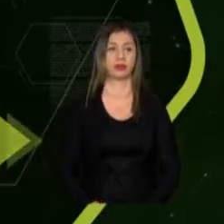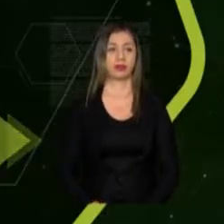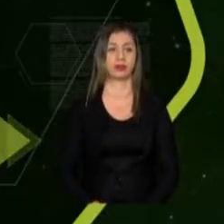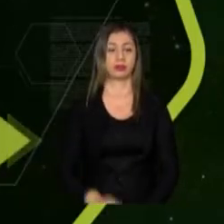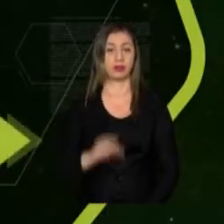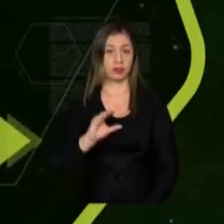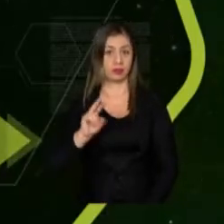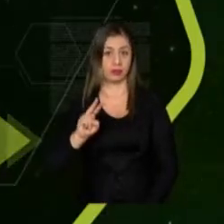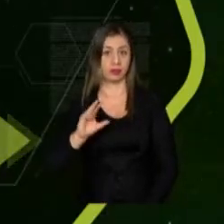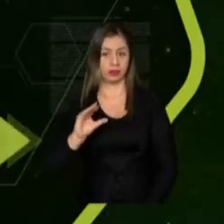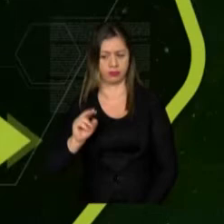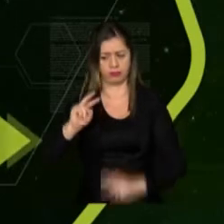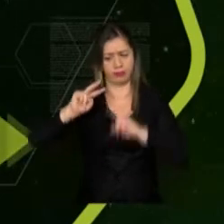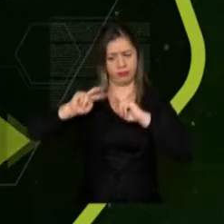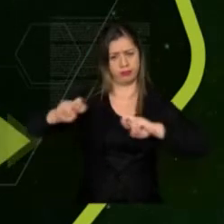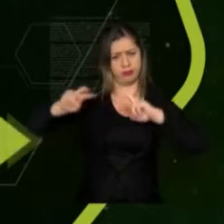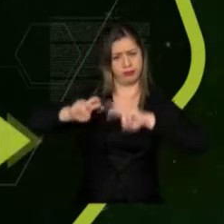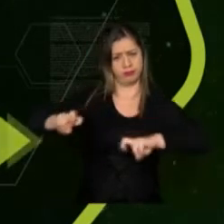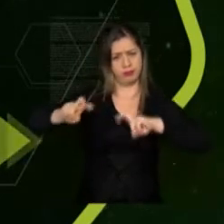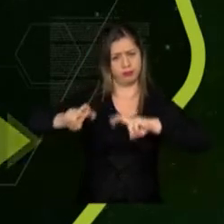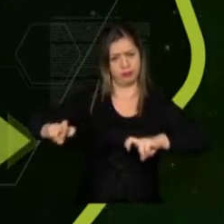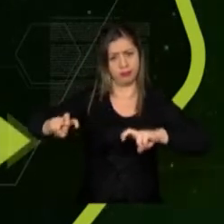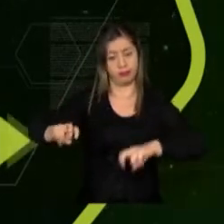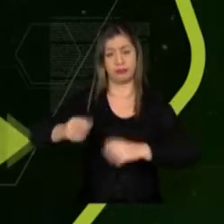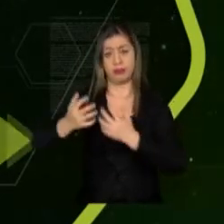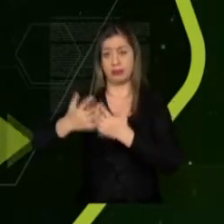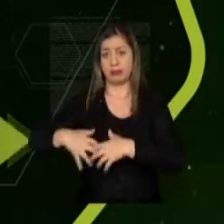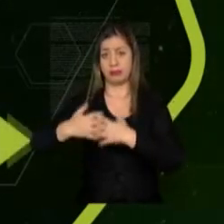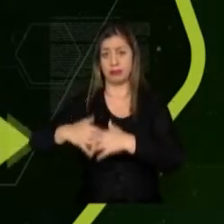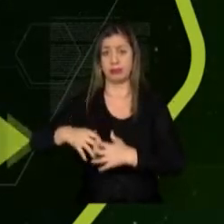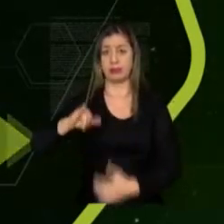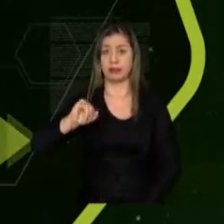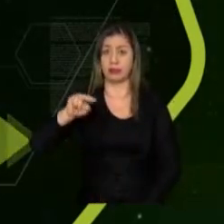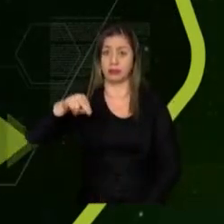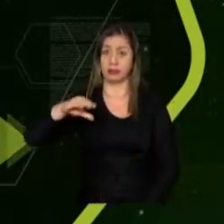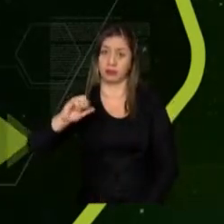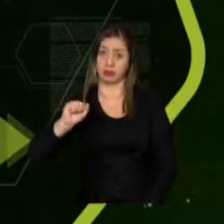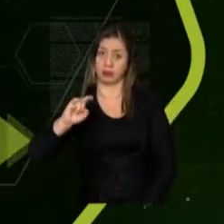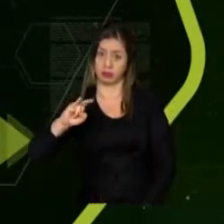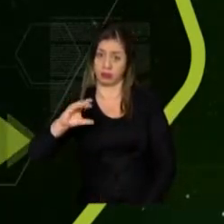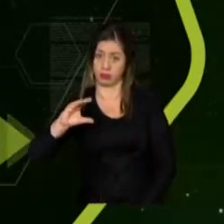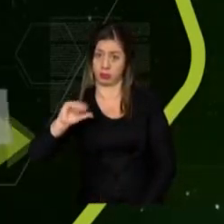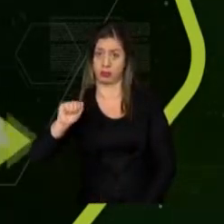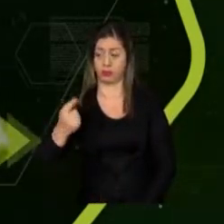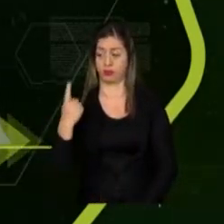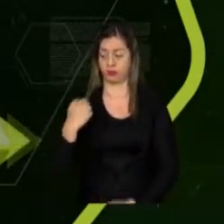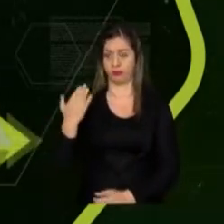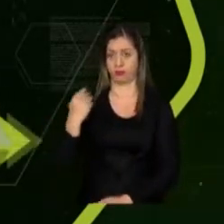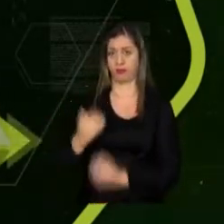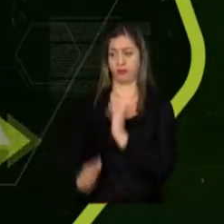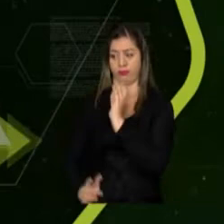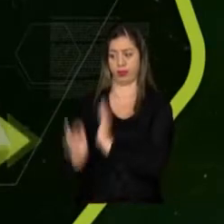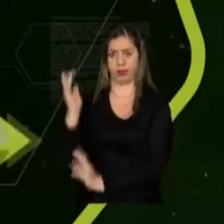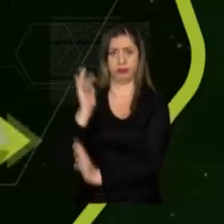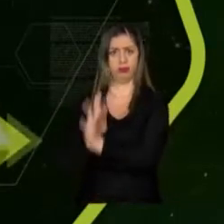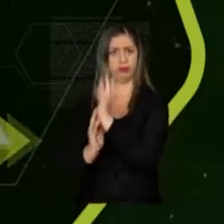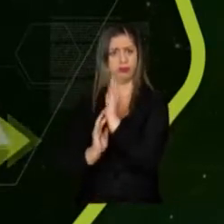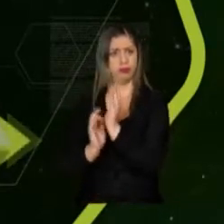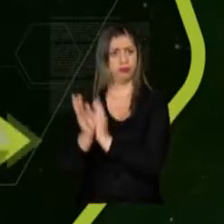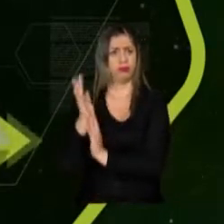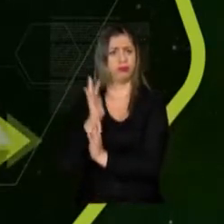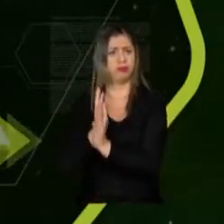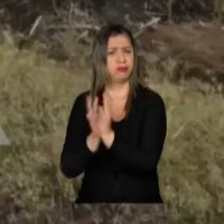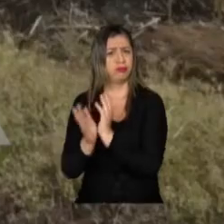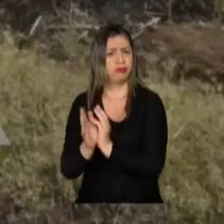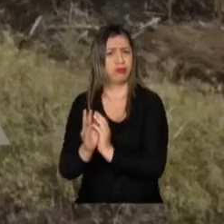La CBC inició una investigación que involucra al ingenio en Cauca responsable del cultivo incendiado el pasado fin de semana que generó una gran cantidad de pavesa